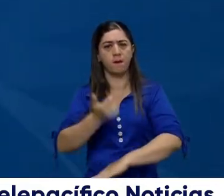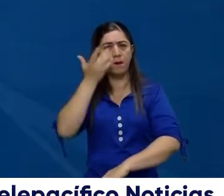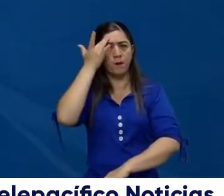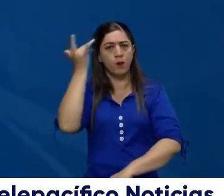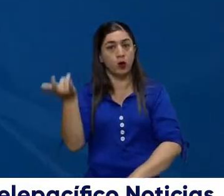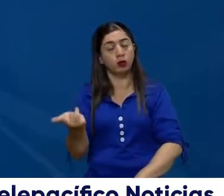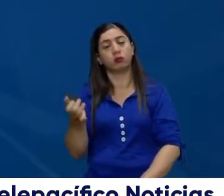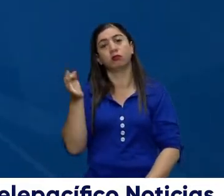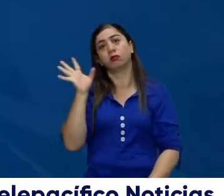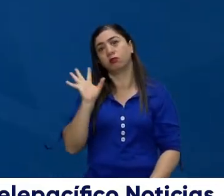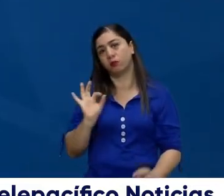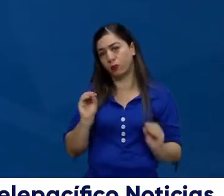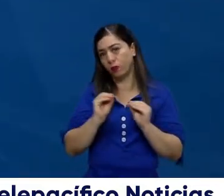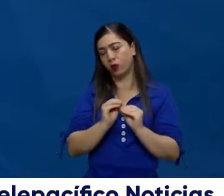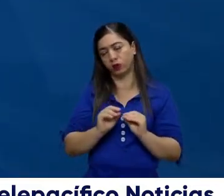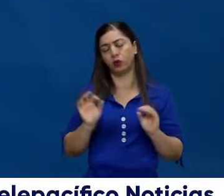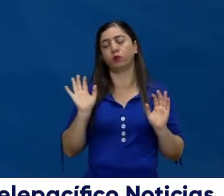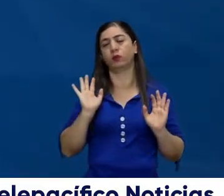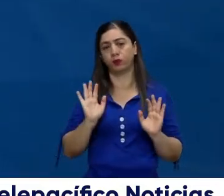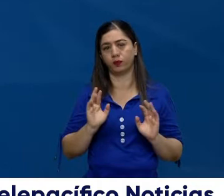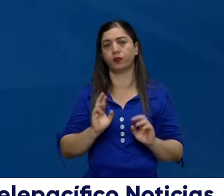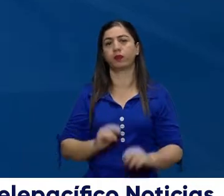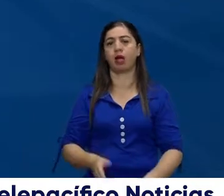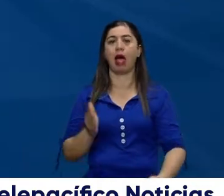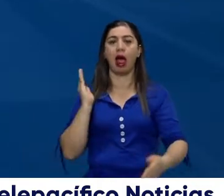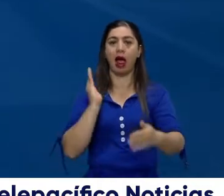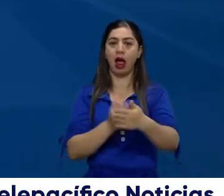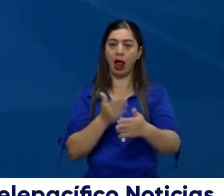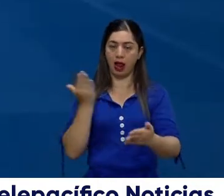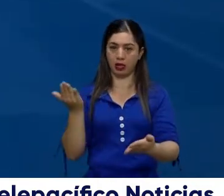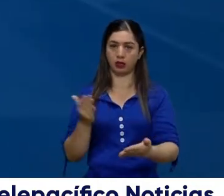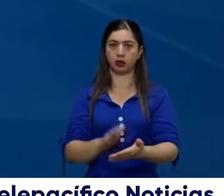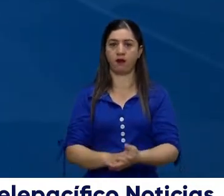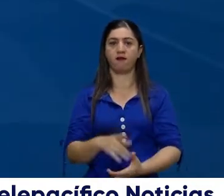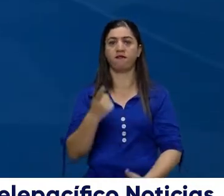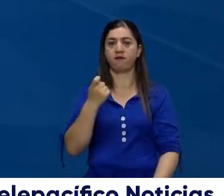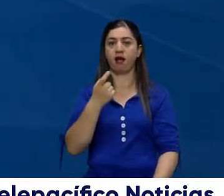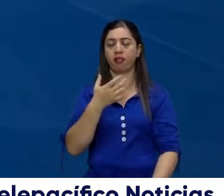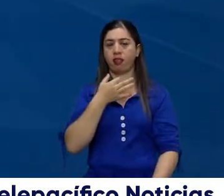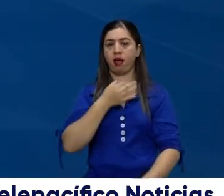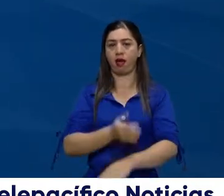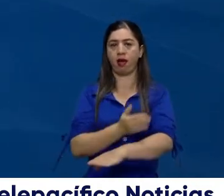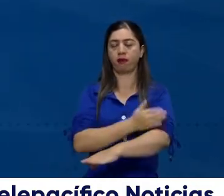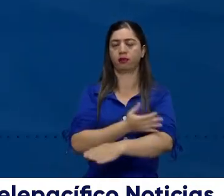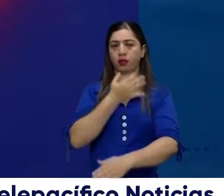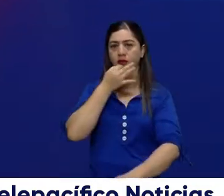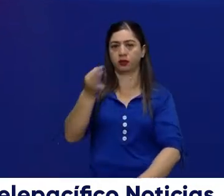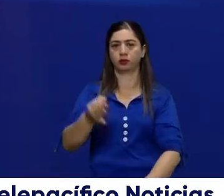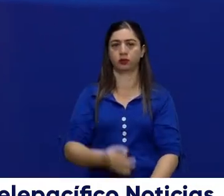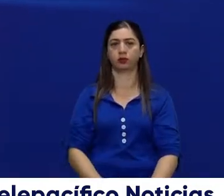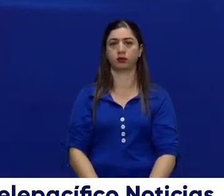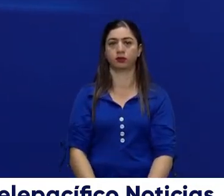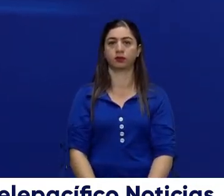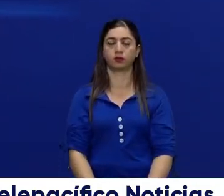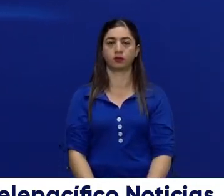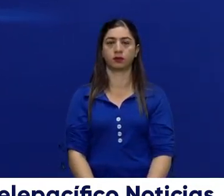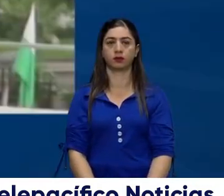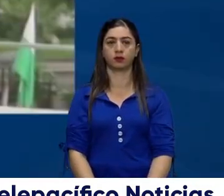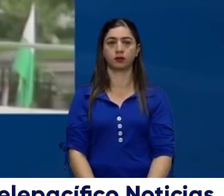No descartan además la hipótesis con relación a una amenaza la cual no denunció oportunamente.